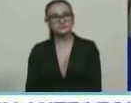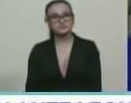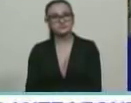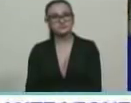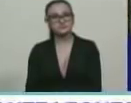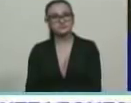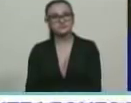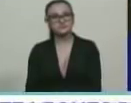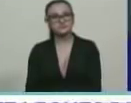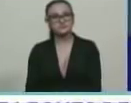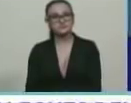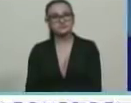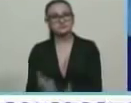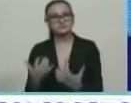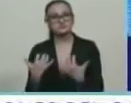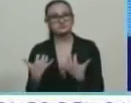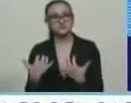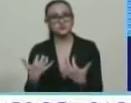Este foro